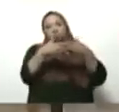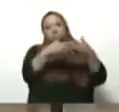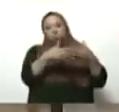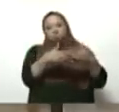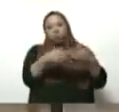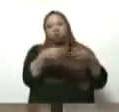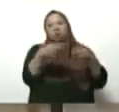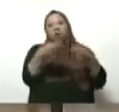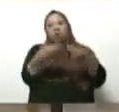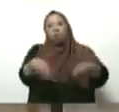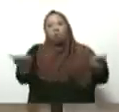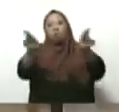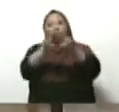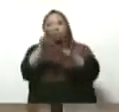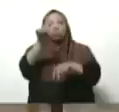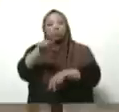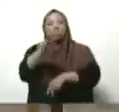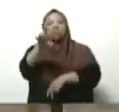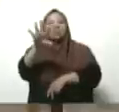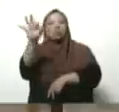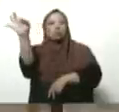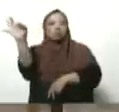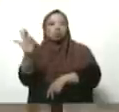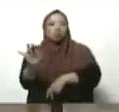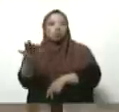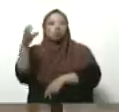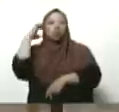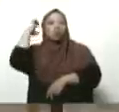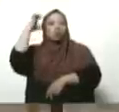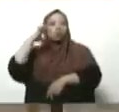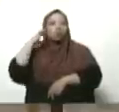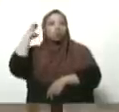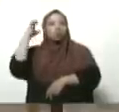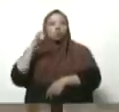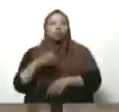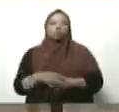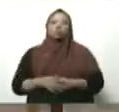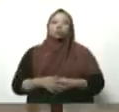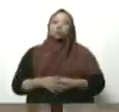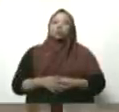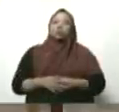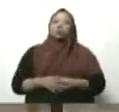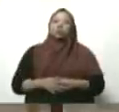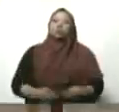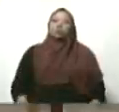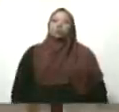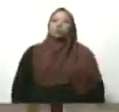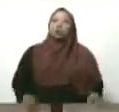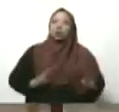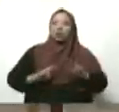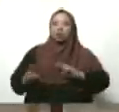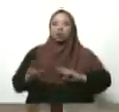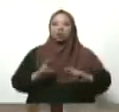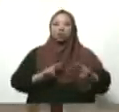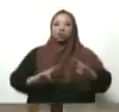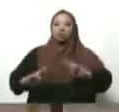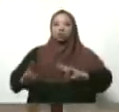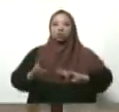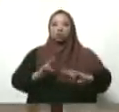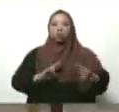las naciones unidas a pesar de que su consumo a largo plazo está vinculado a daños cognitivos